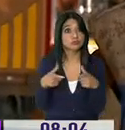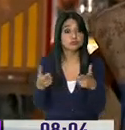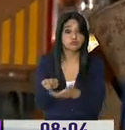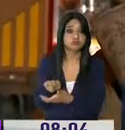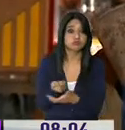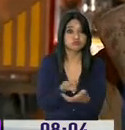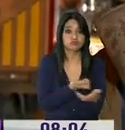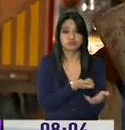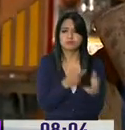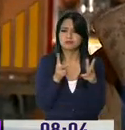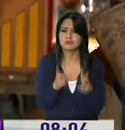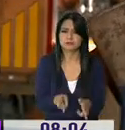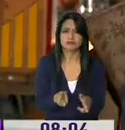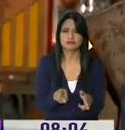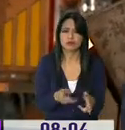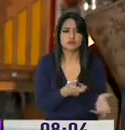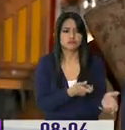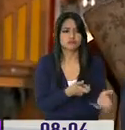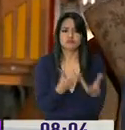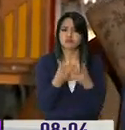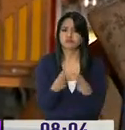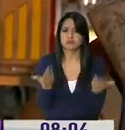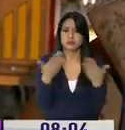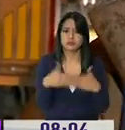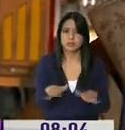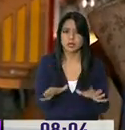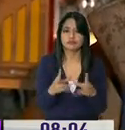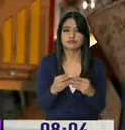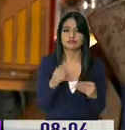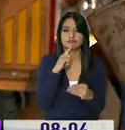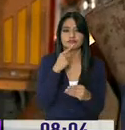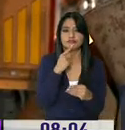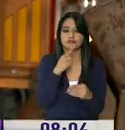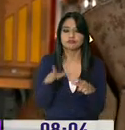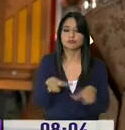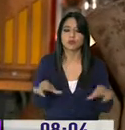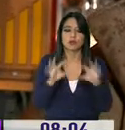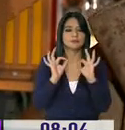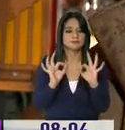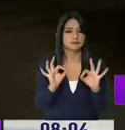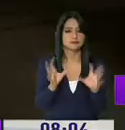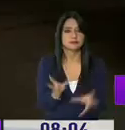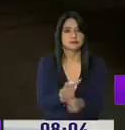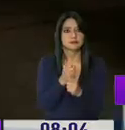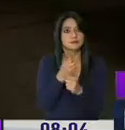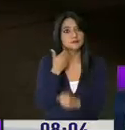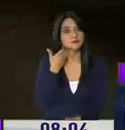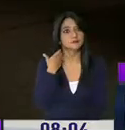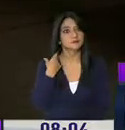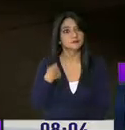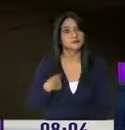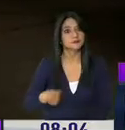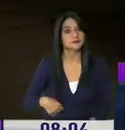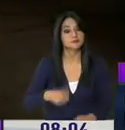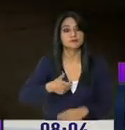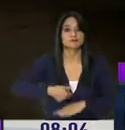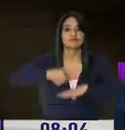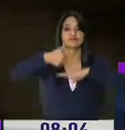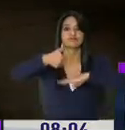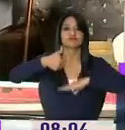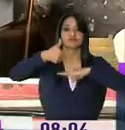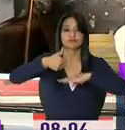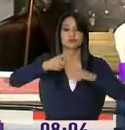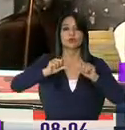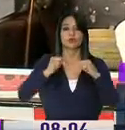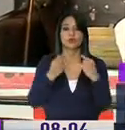mismo que se procede a hacer la liquidación y enfriamiento, quedando el lugar en condiciones seguras. A decir del subteniente del Cuerpo de